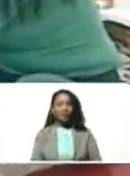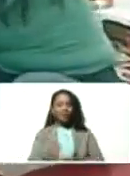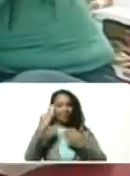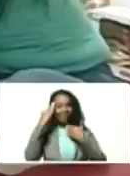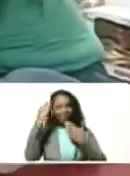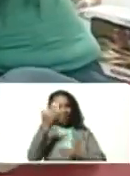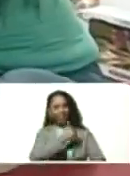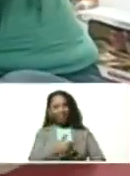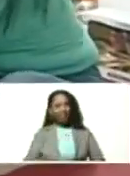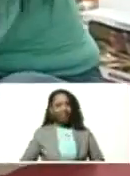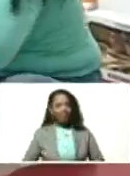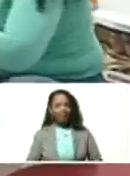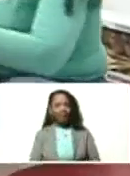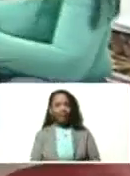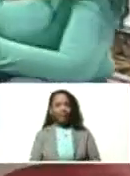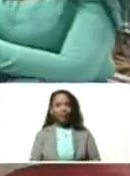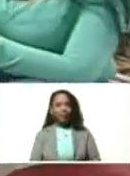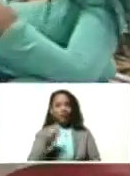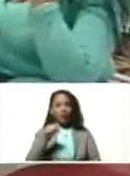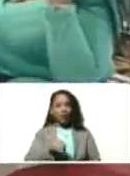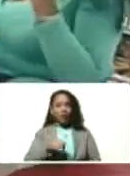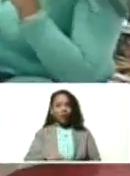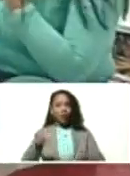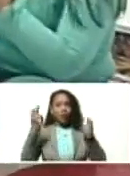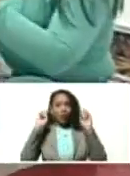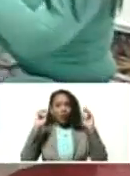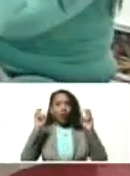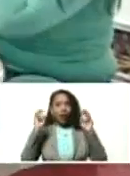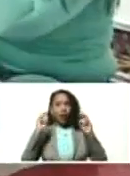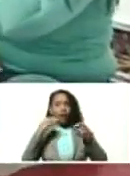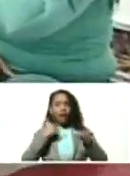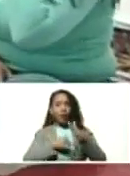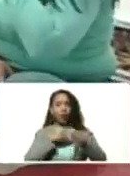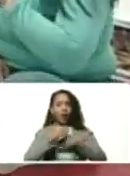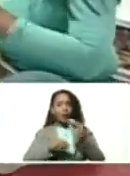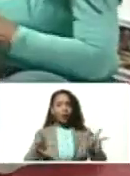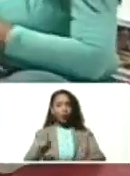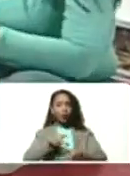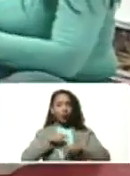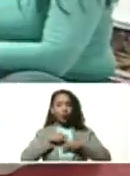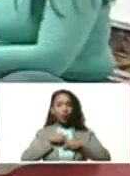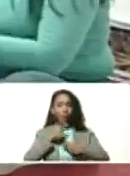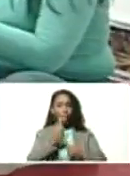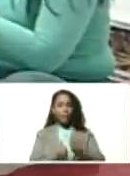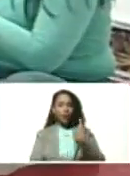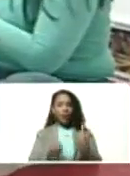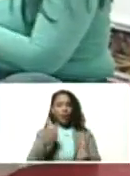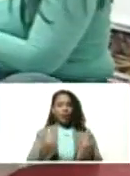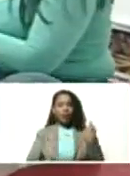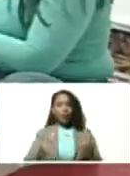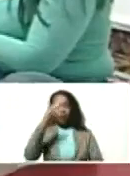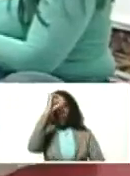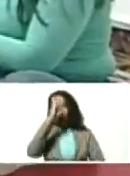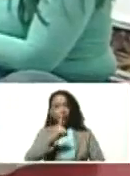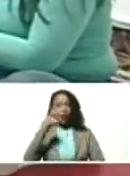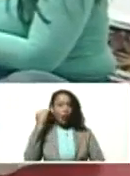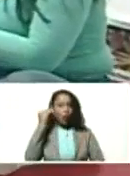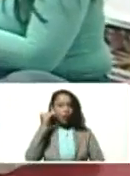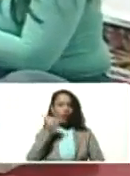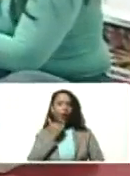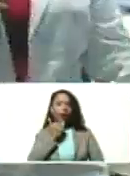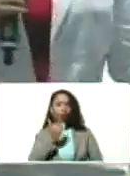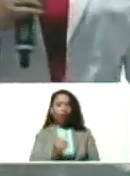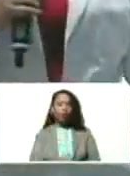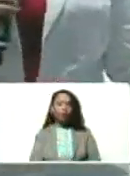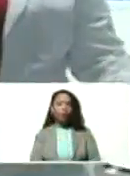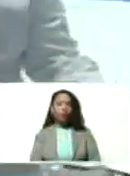presidente. En esta área vamos a hacer una adaptación a pacientes con una discapacidad auditiva.